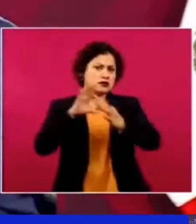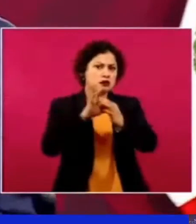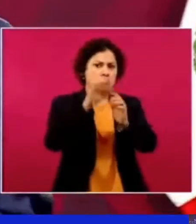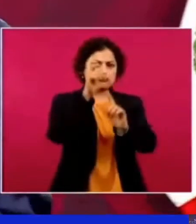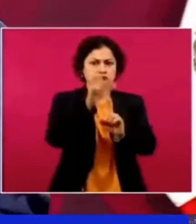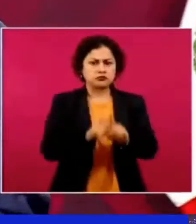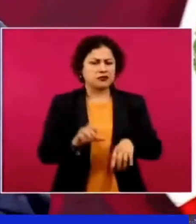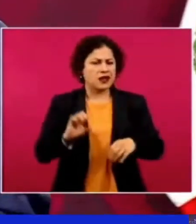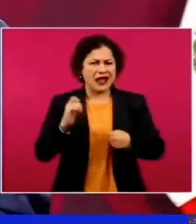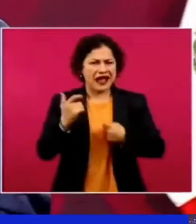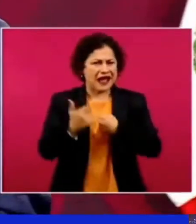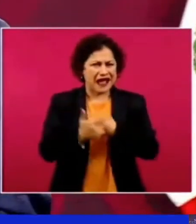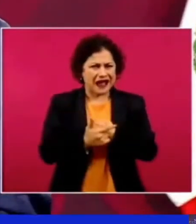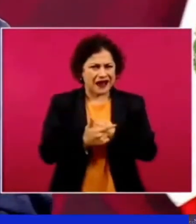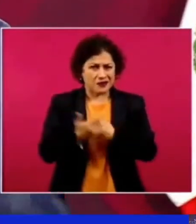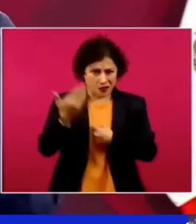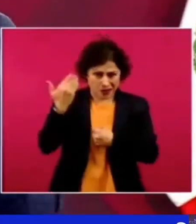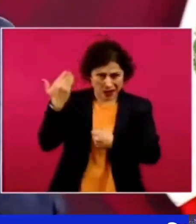Nada,